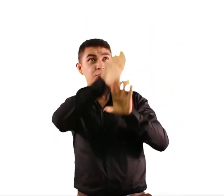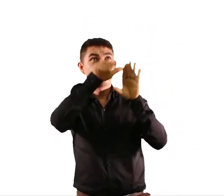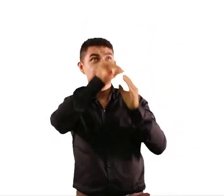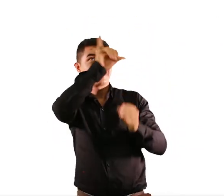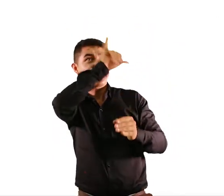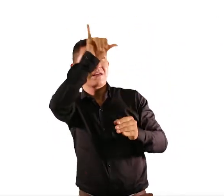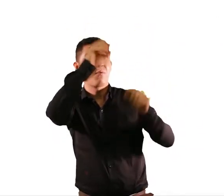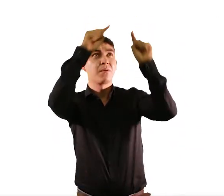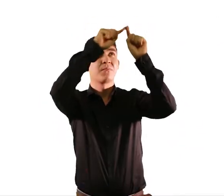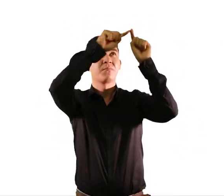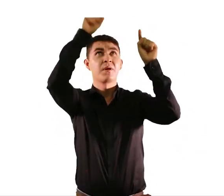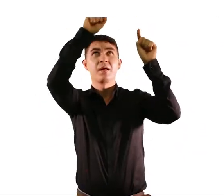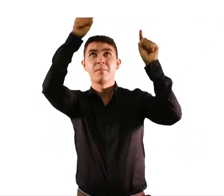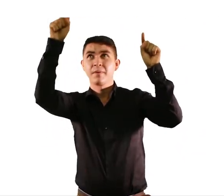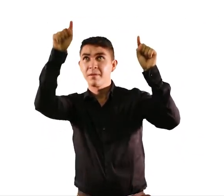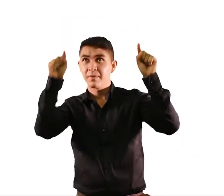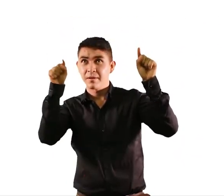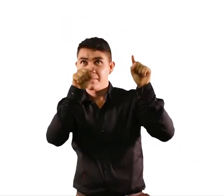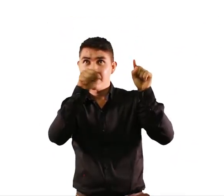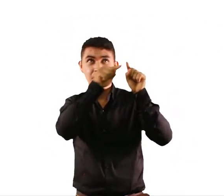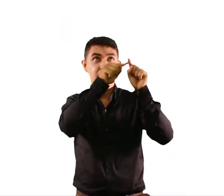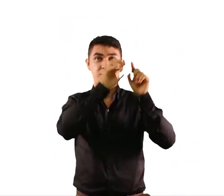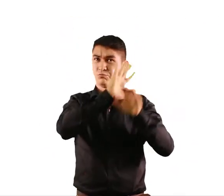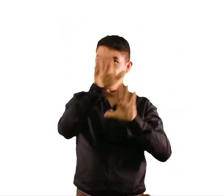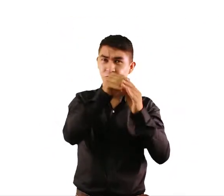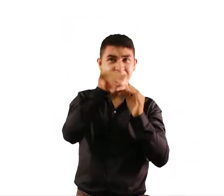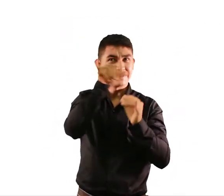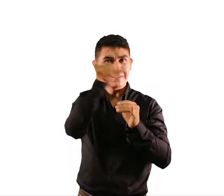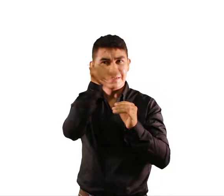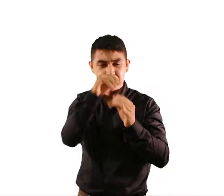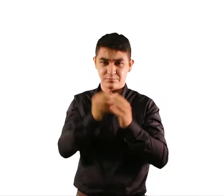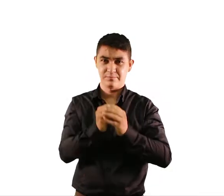denominados así porque tienen sus lados iguales.